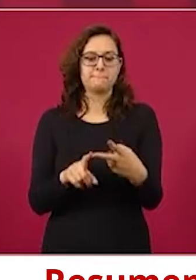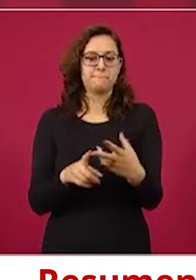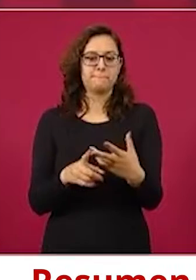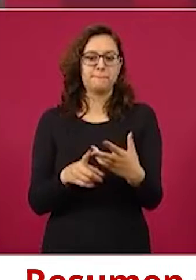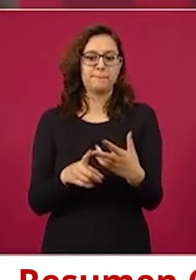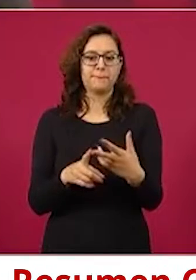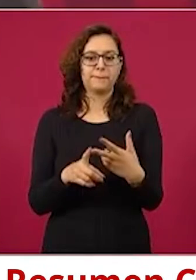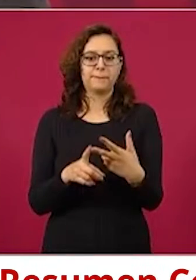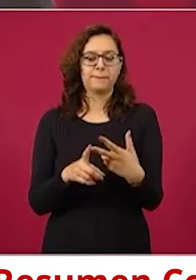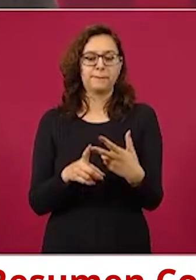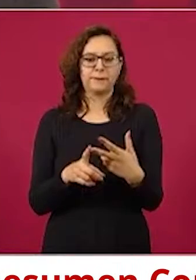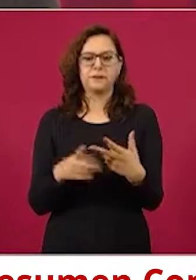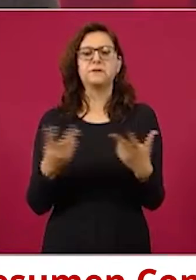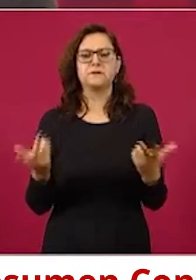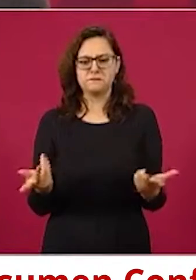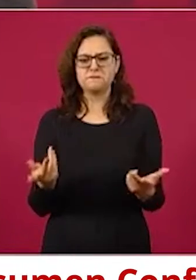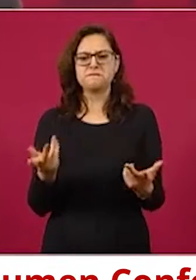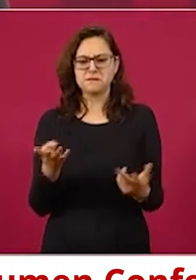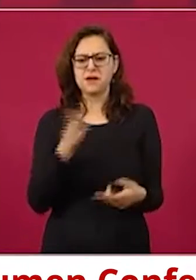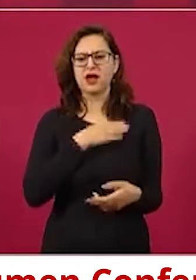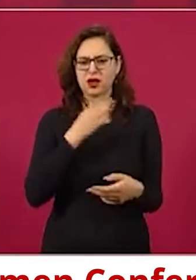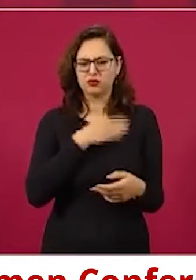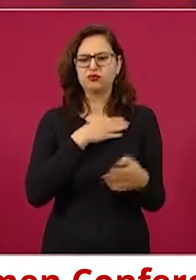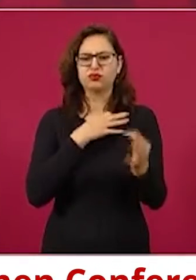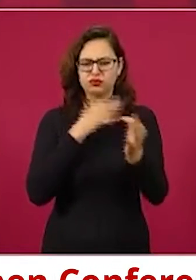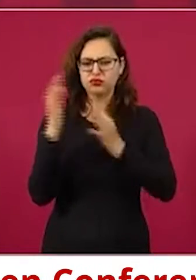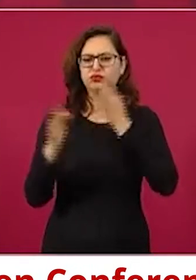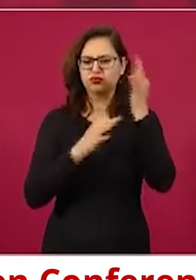Son buenas noticias,